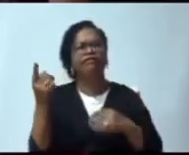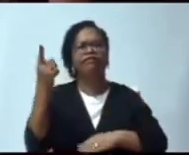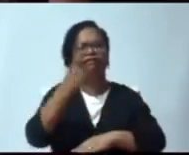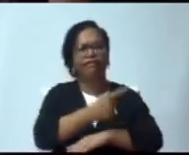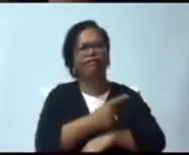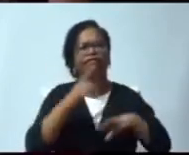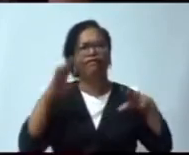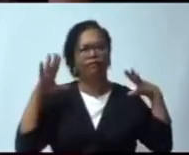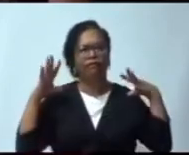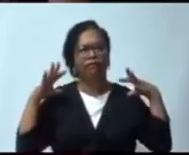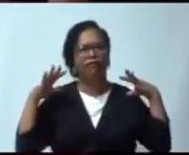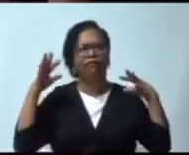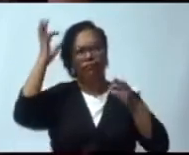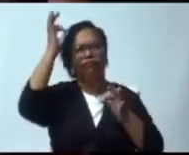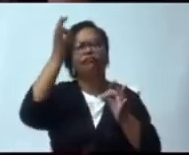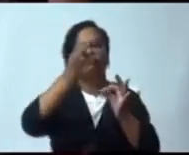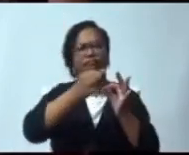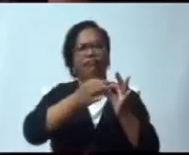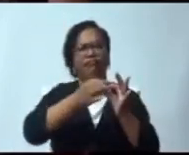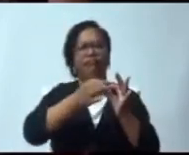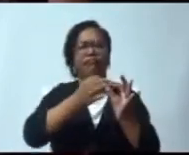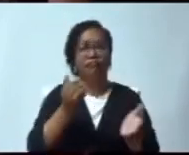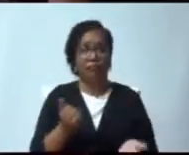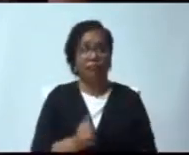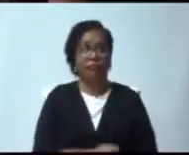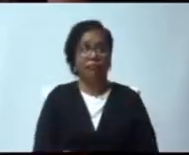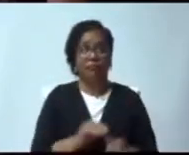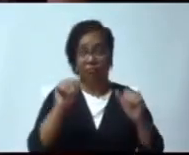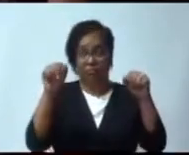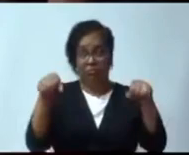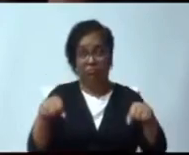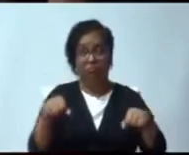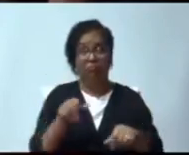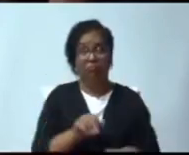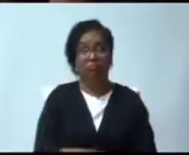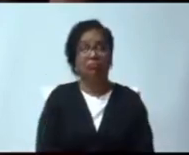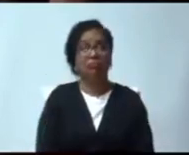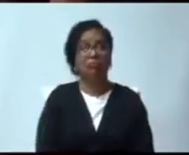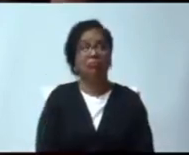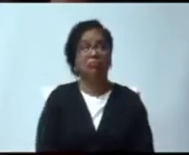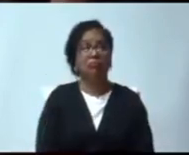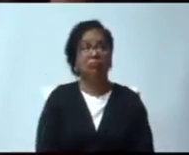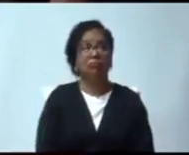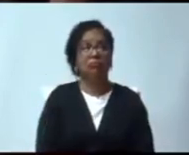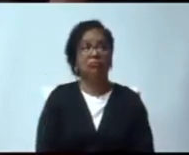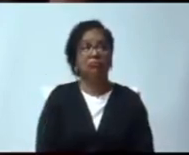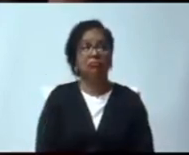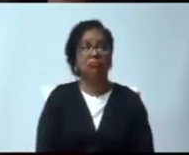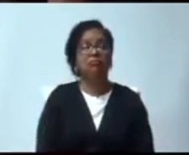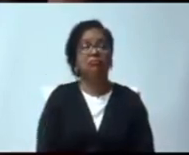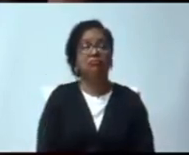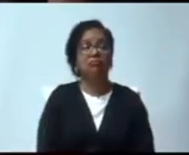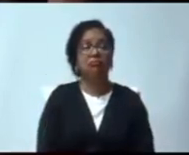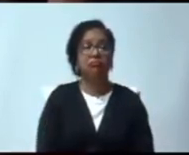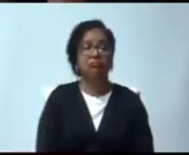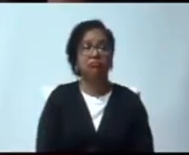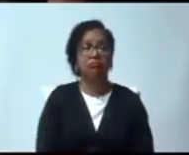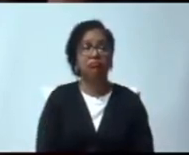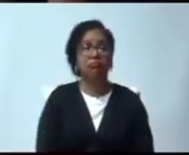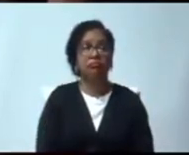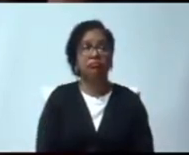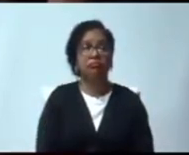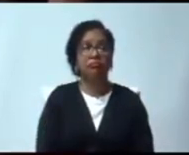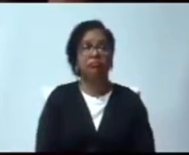apelo a todos los honorables diputados que tenemos sentimiento por los de